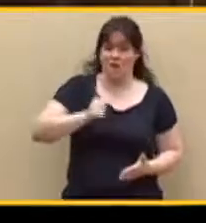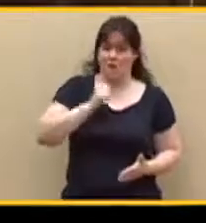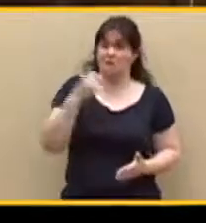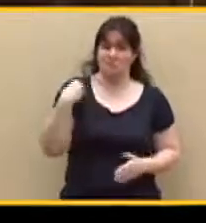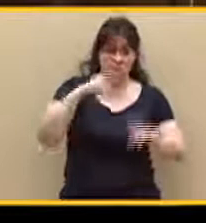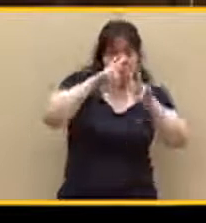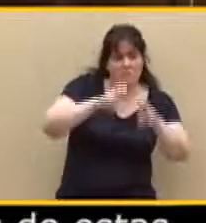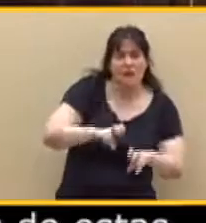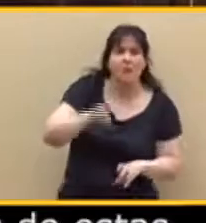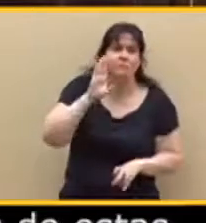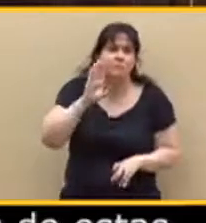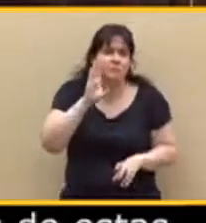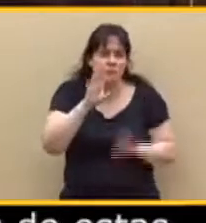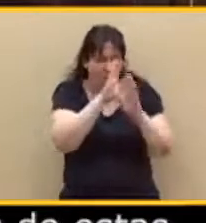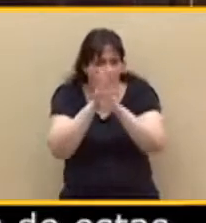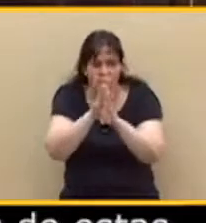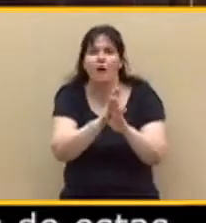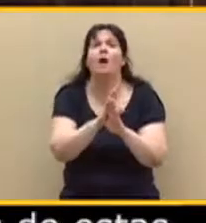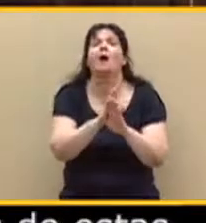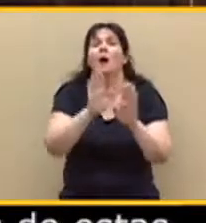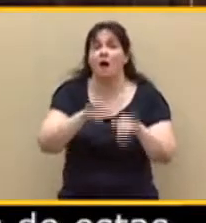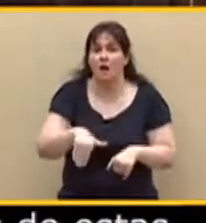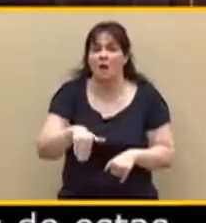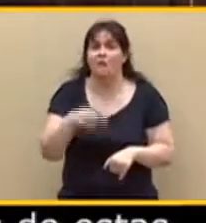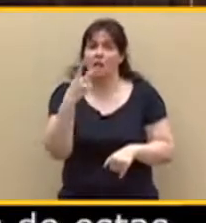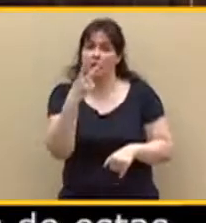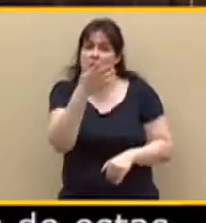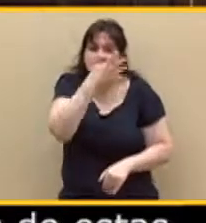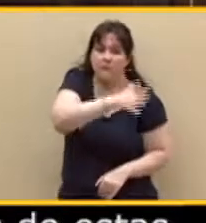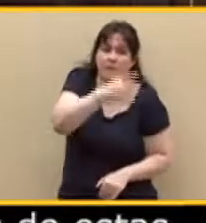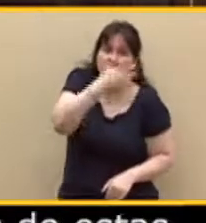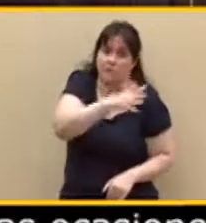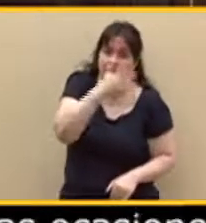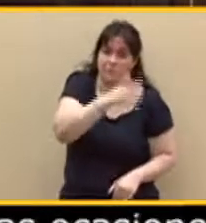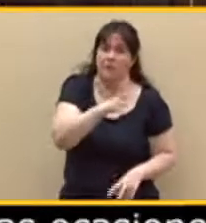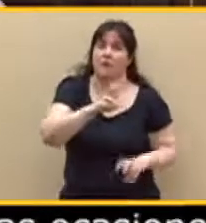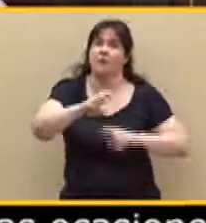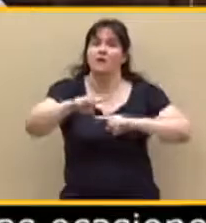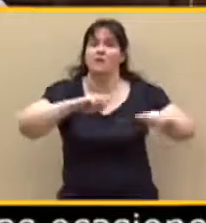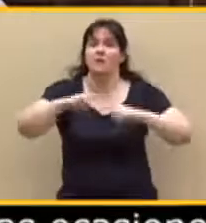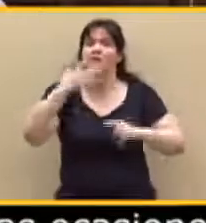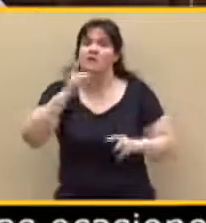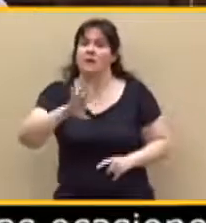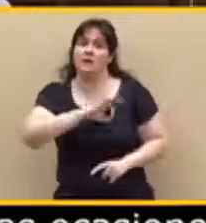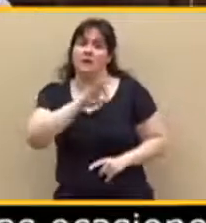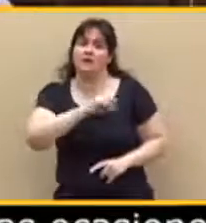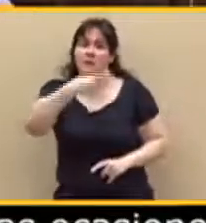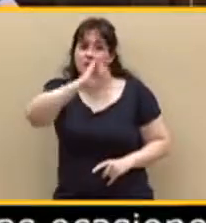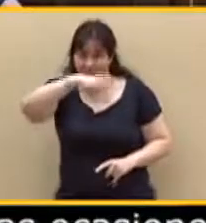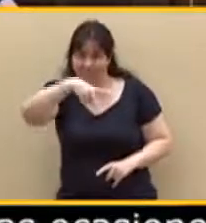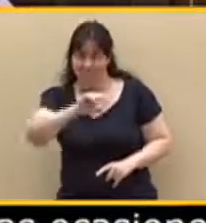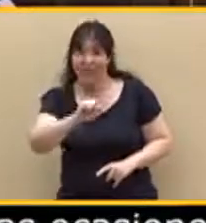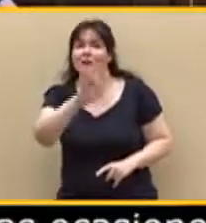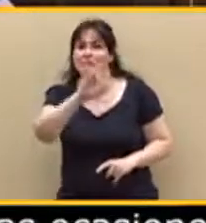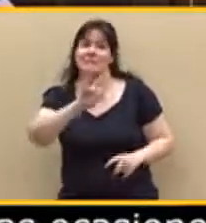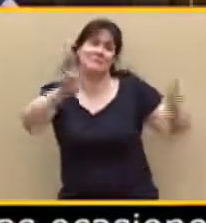clandestinas acabaron en ambas ocasiones filtradas en el tabloide que dirige el señor Eduardo Inda. Sí, ese pseudoperiodista que